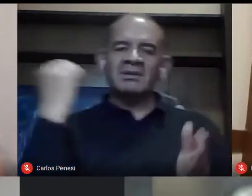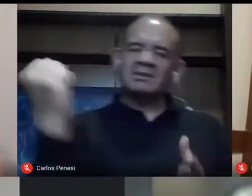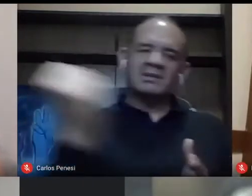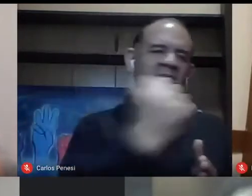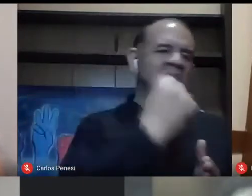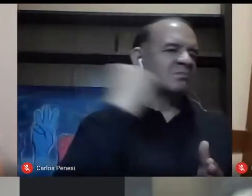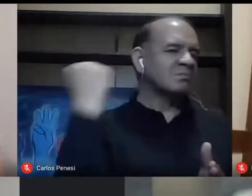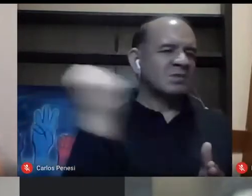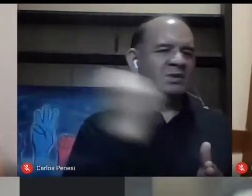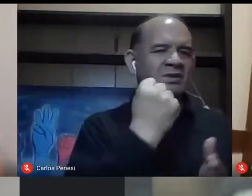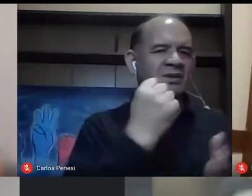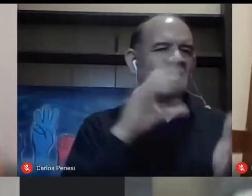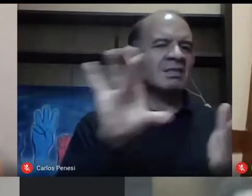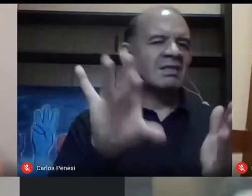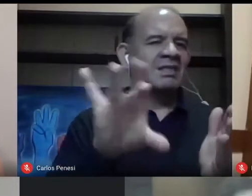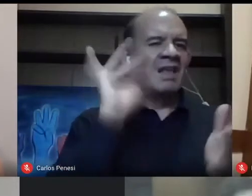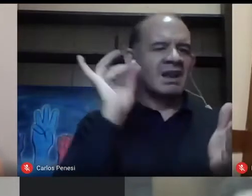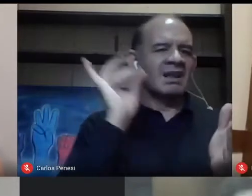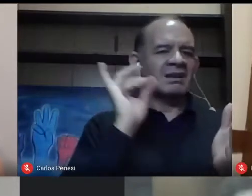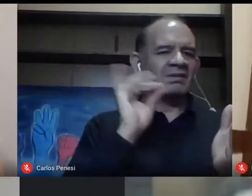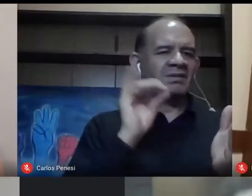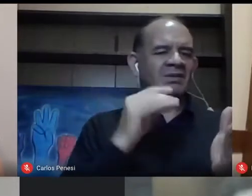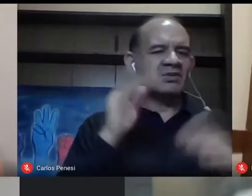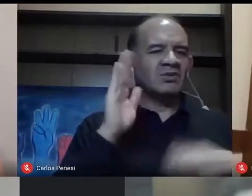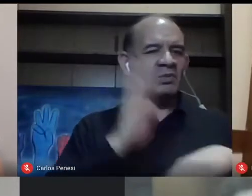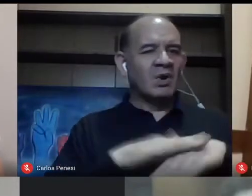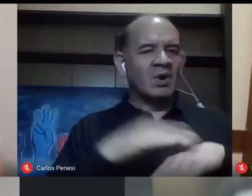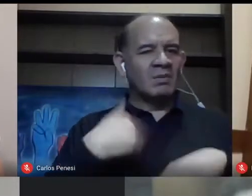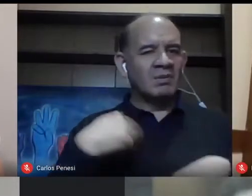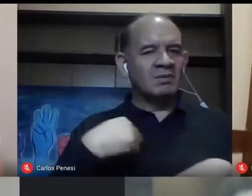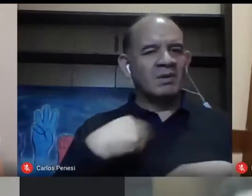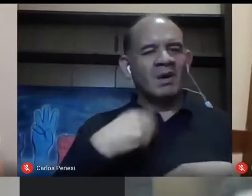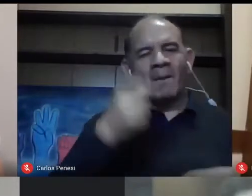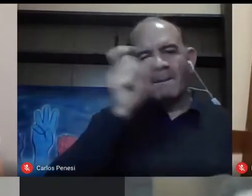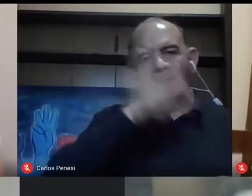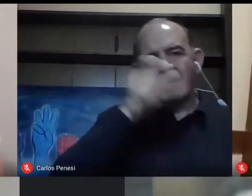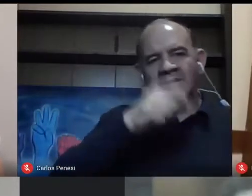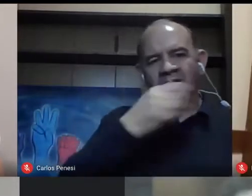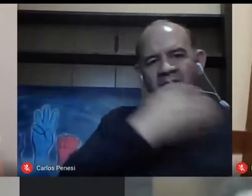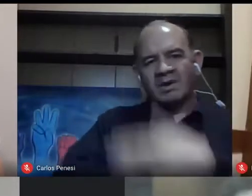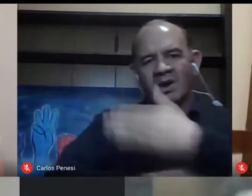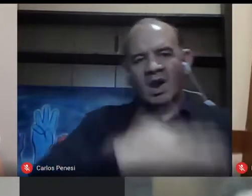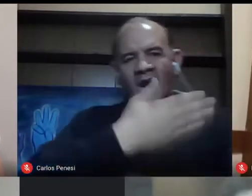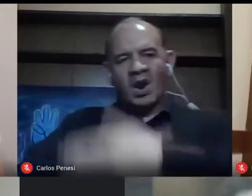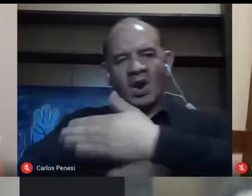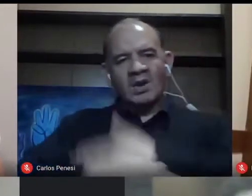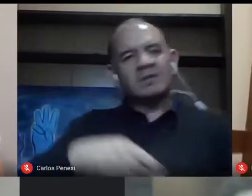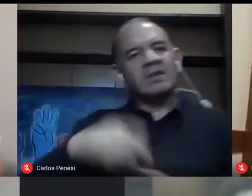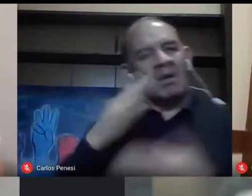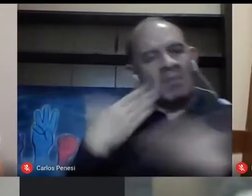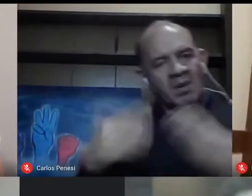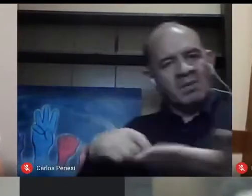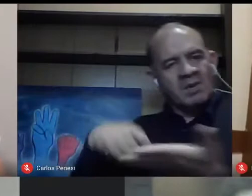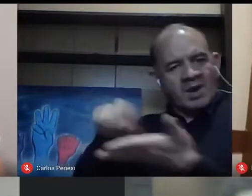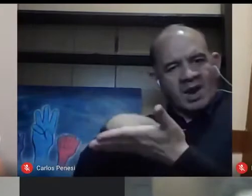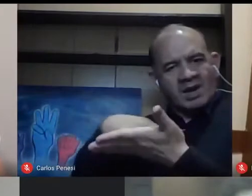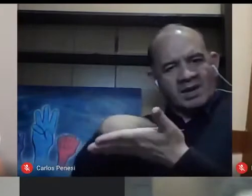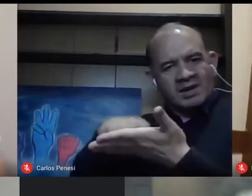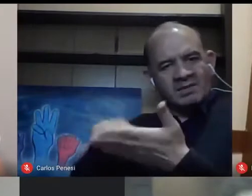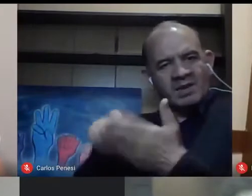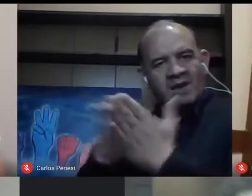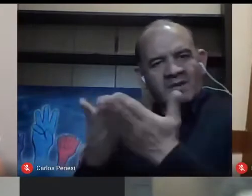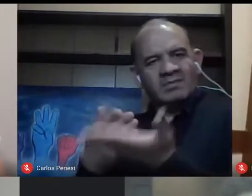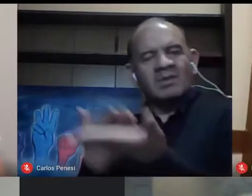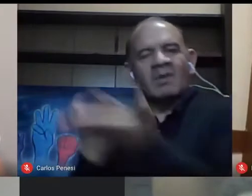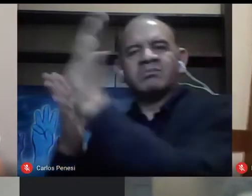todo lo que nosotros como autores, como personas con discapacidad, autores, podemos brindar a la